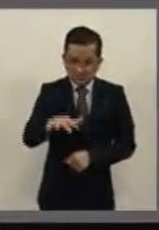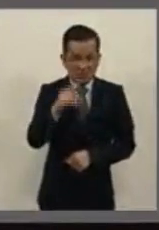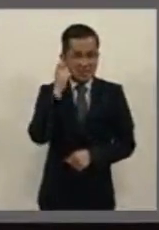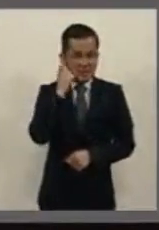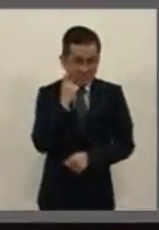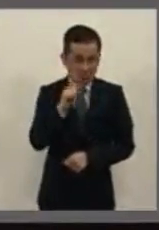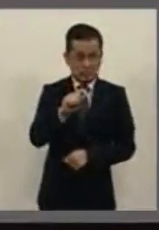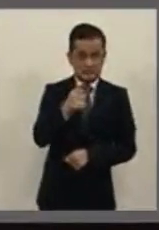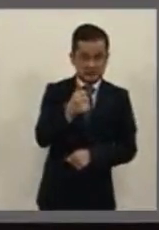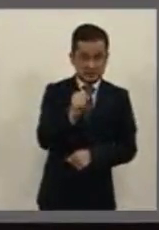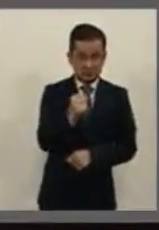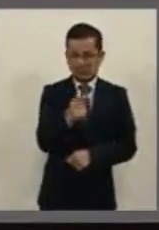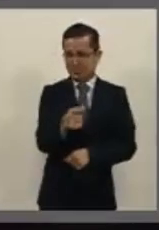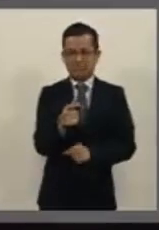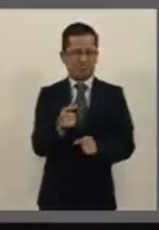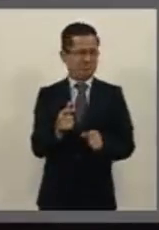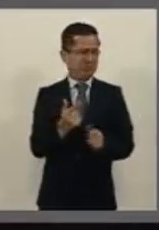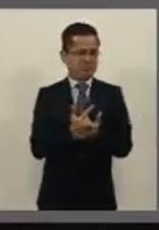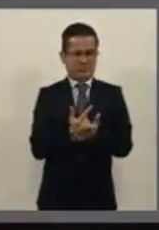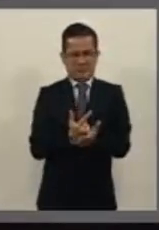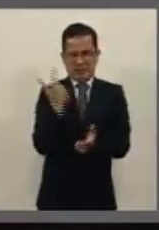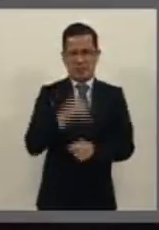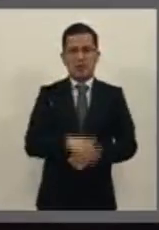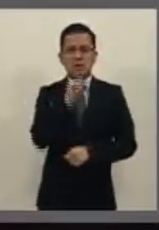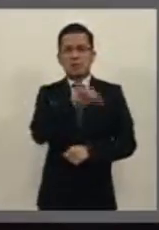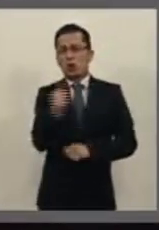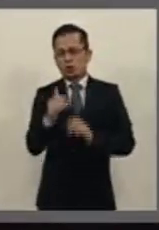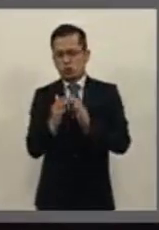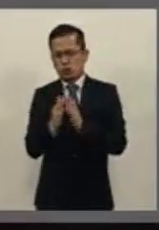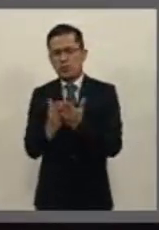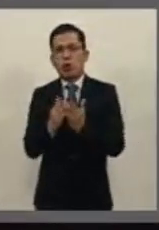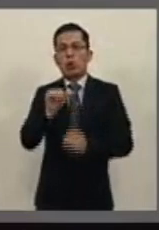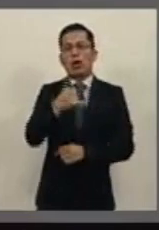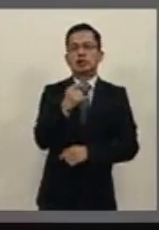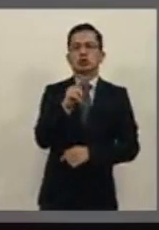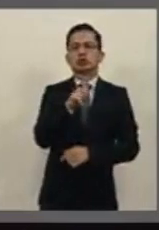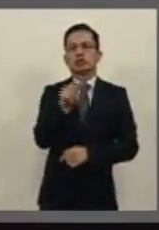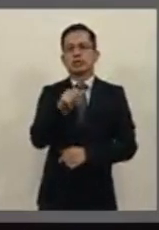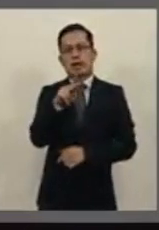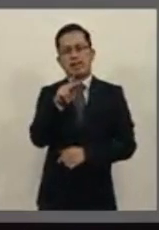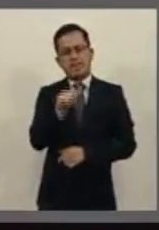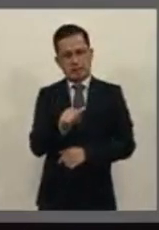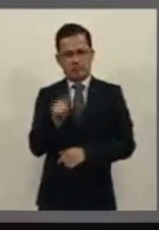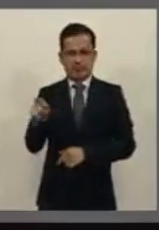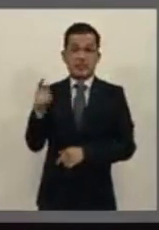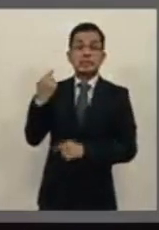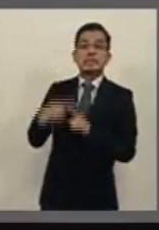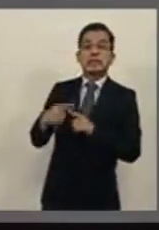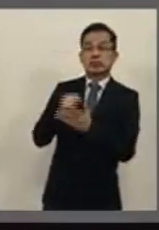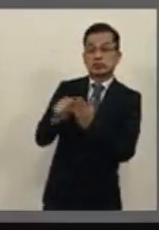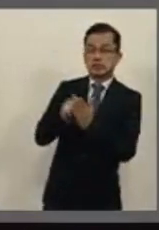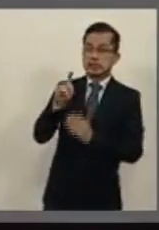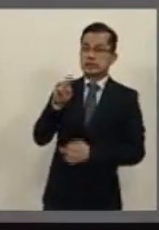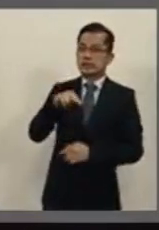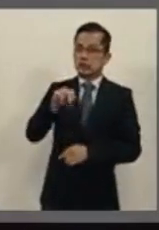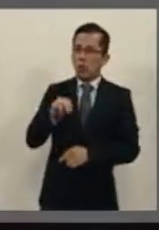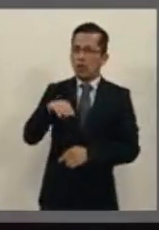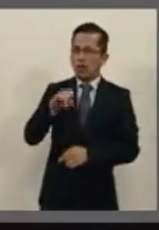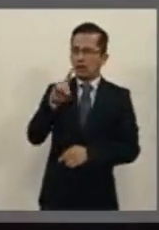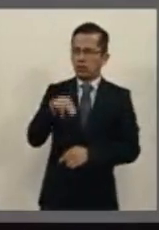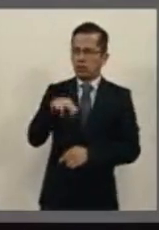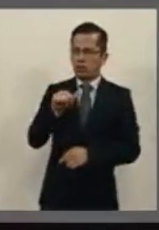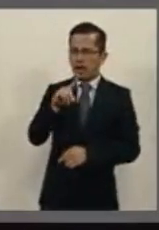26 de septiembre. Cualquiera que lea Ayotzinapa, la hora, los rostros de Trino Maldonado, puede saber